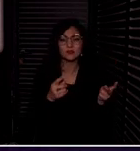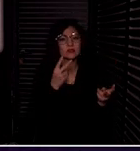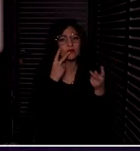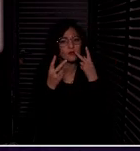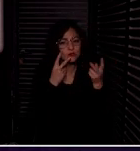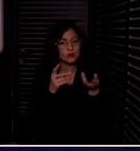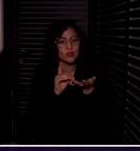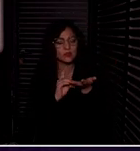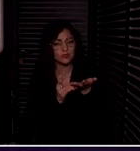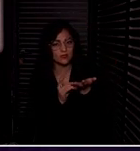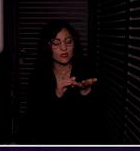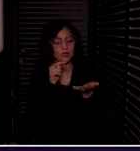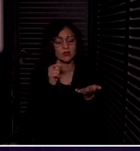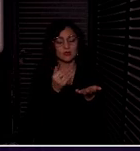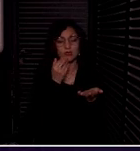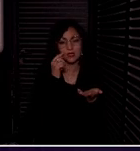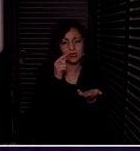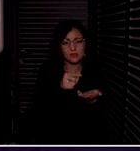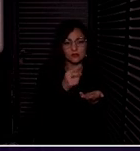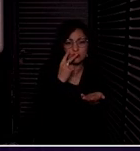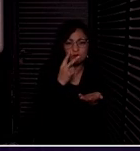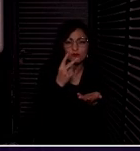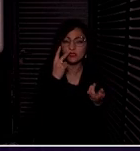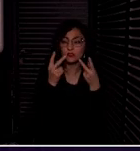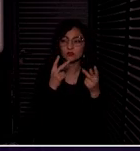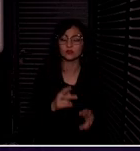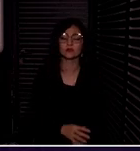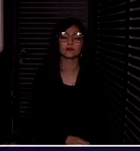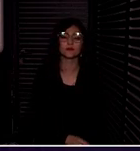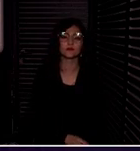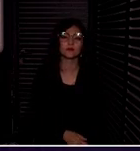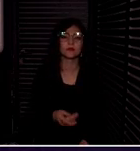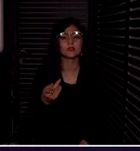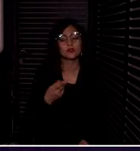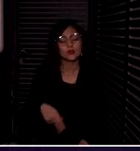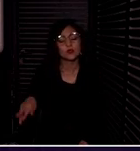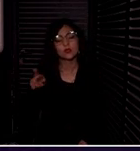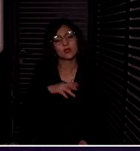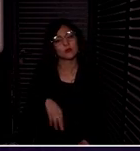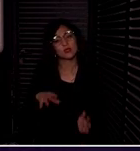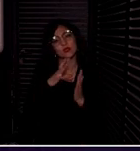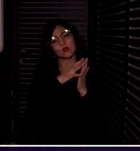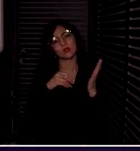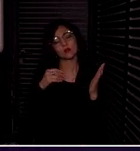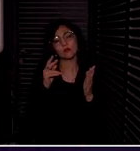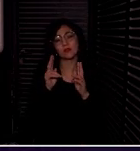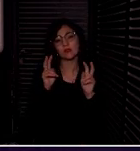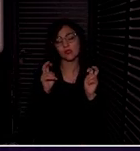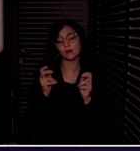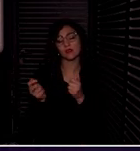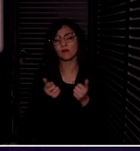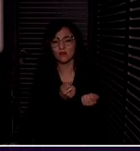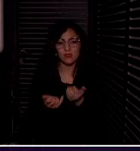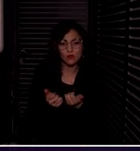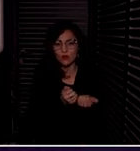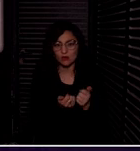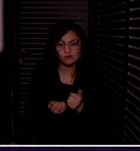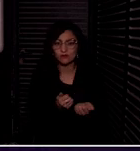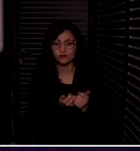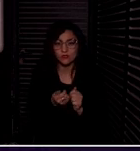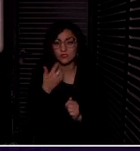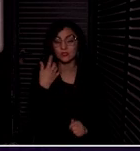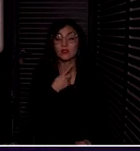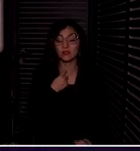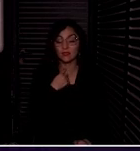digital desde esta perspectiva. En fin, vuelvo a la metáfora o a la imagen del videojuego. El videojuego es un escenario muy interesante